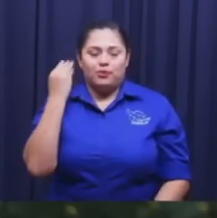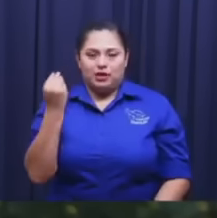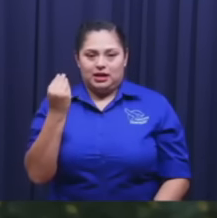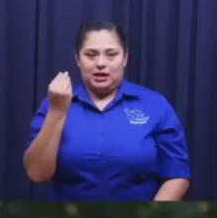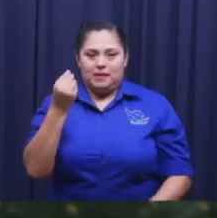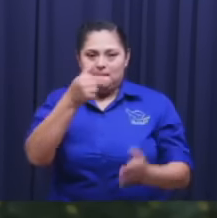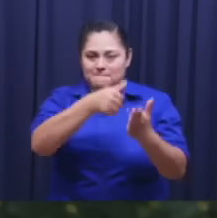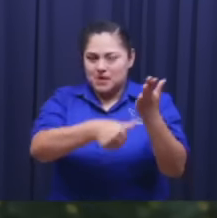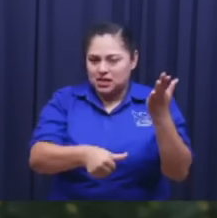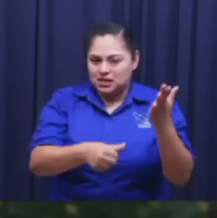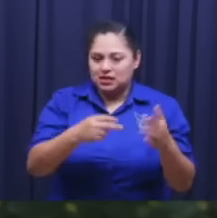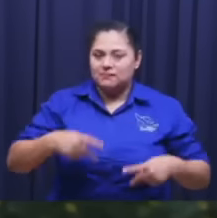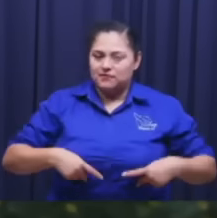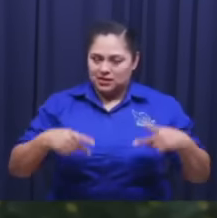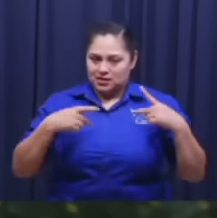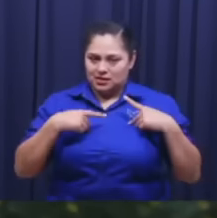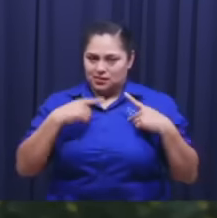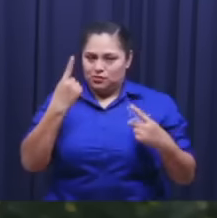¿sí?